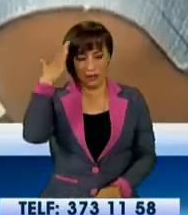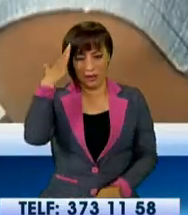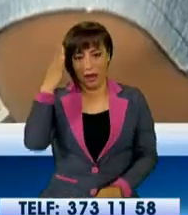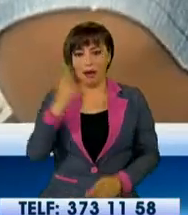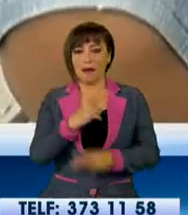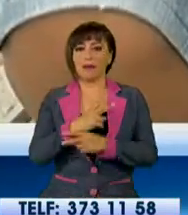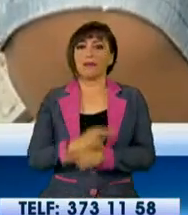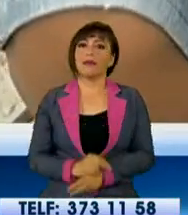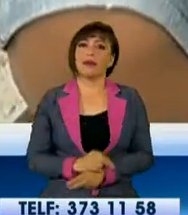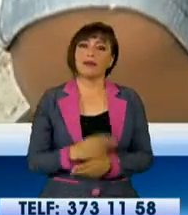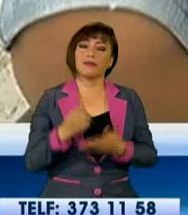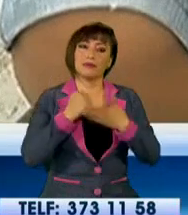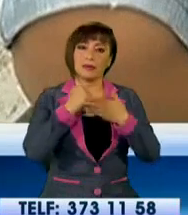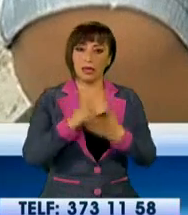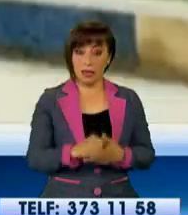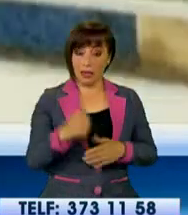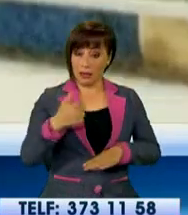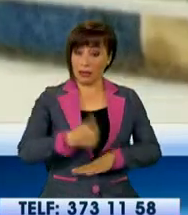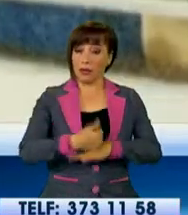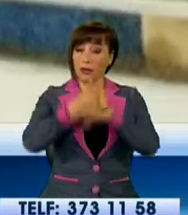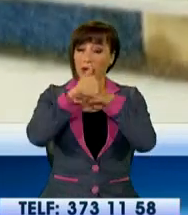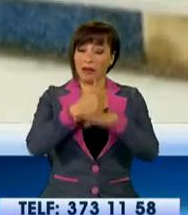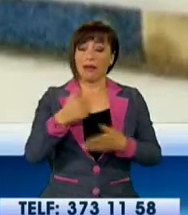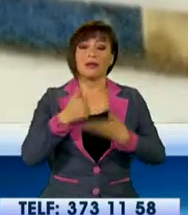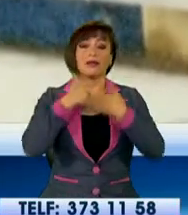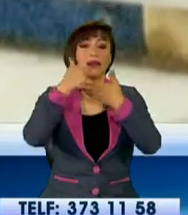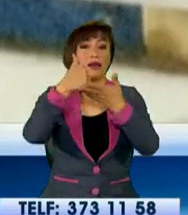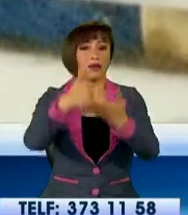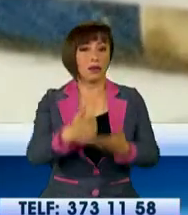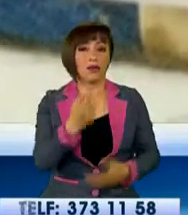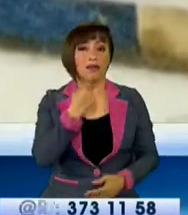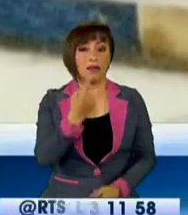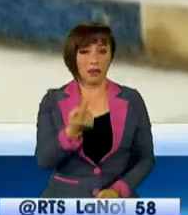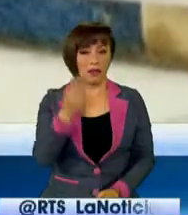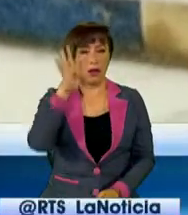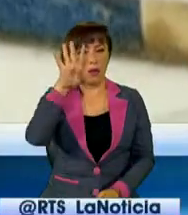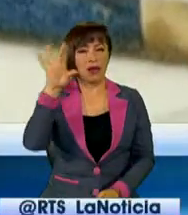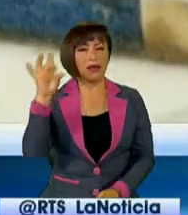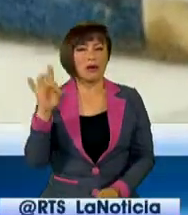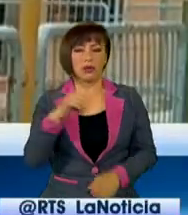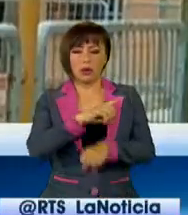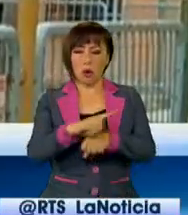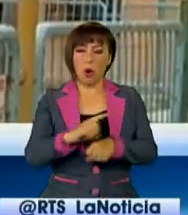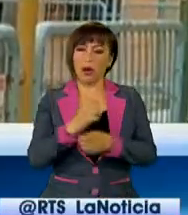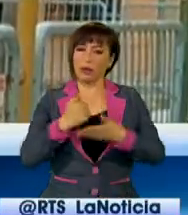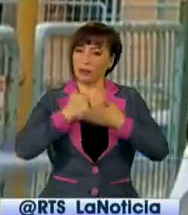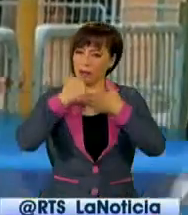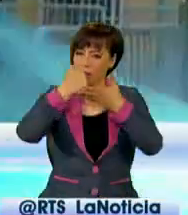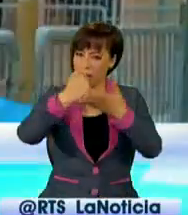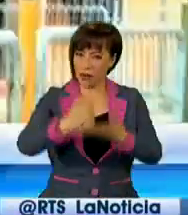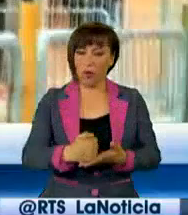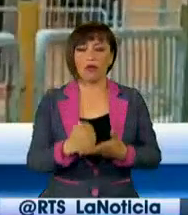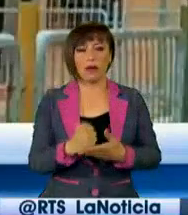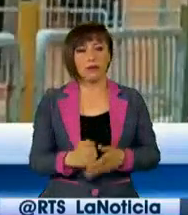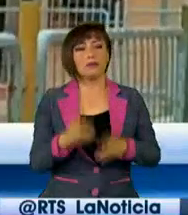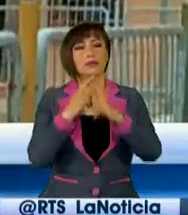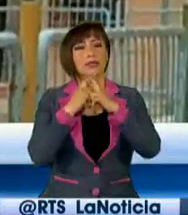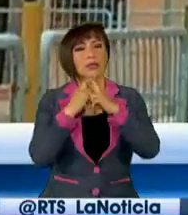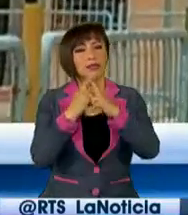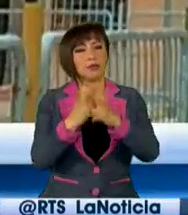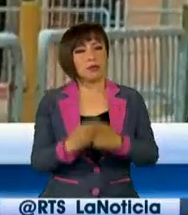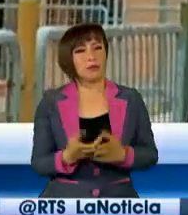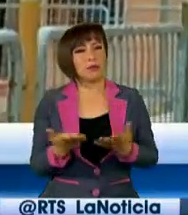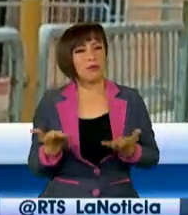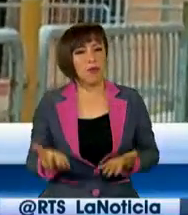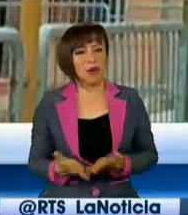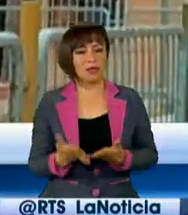este caso y ofreció ayuda. Que en 48 horas o 72 horas ya tendríamos una respuesta. Esa respuesta puede variar desde una